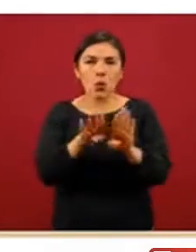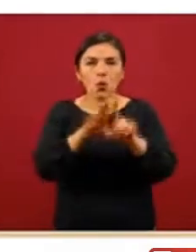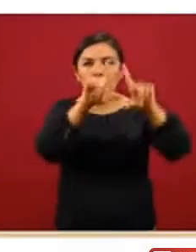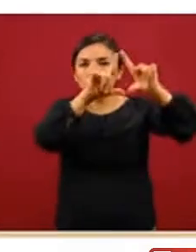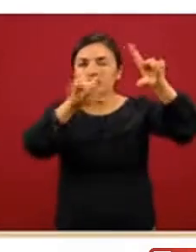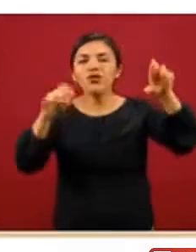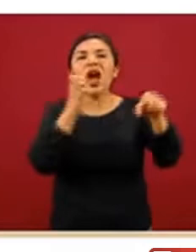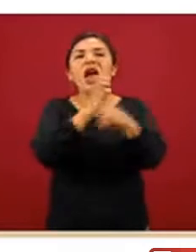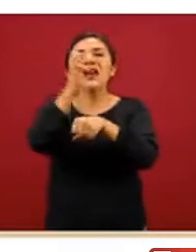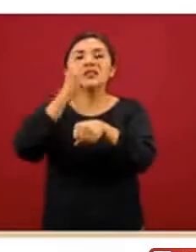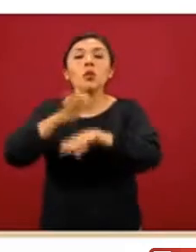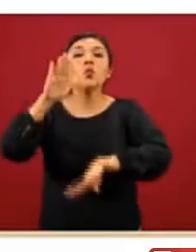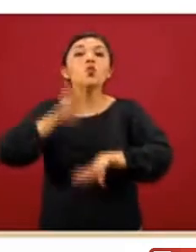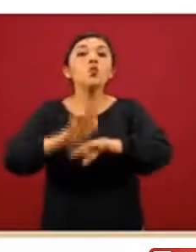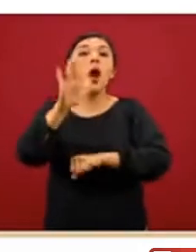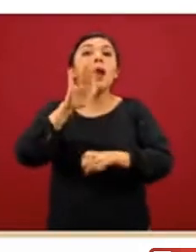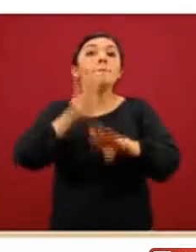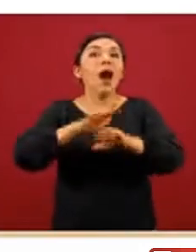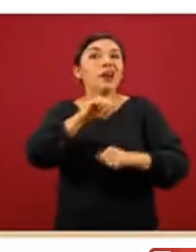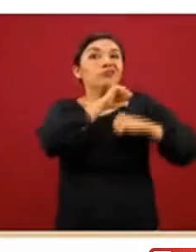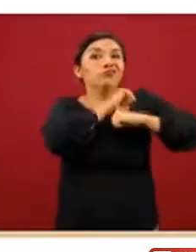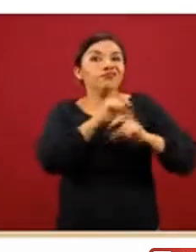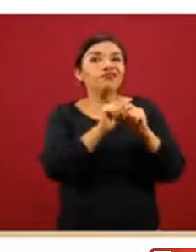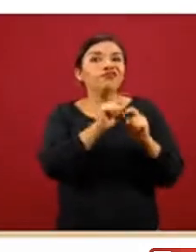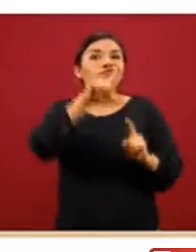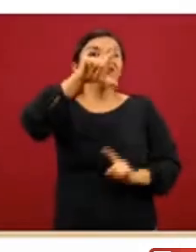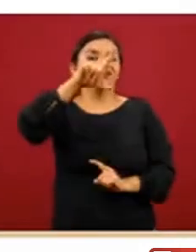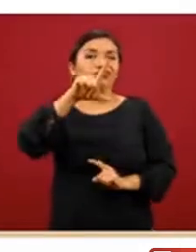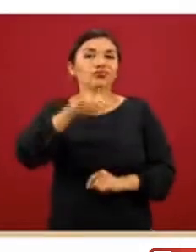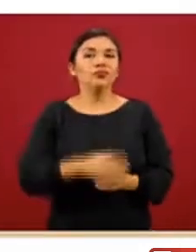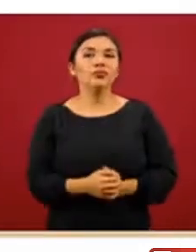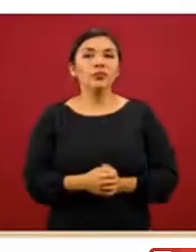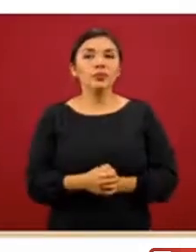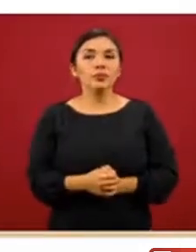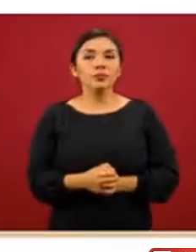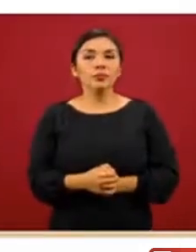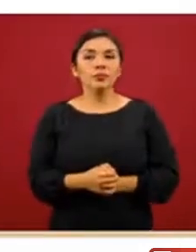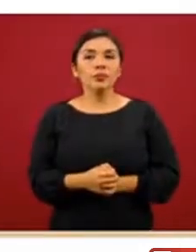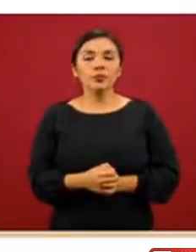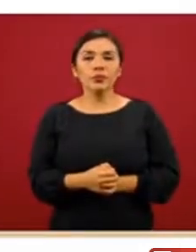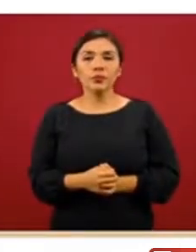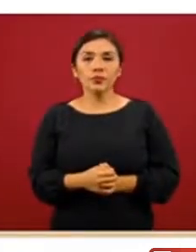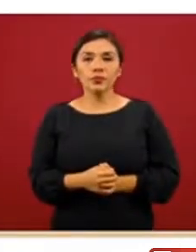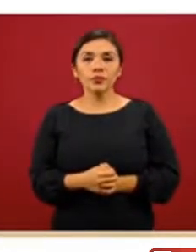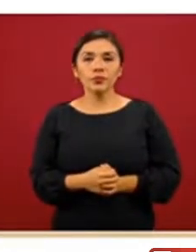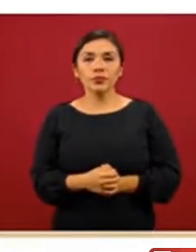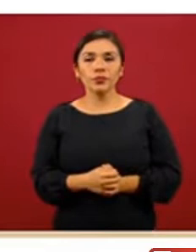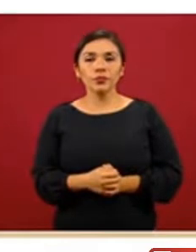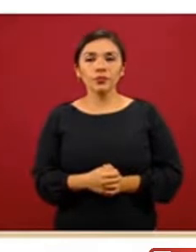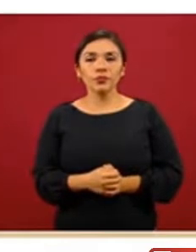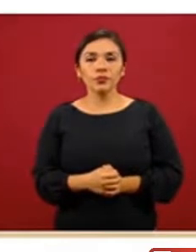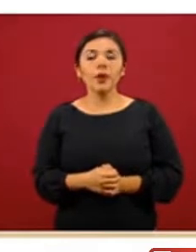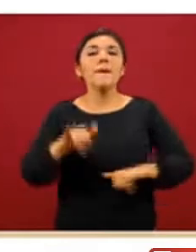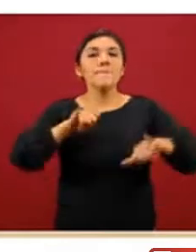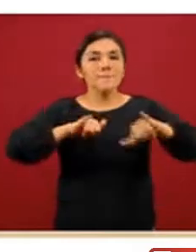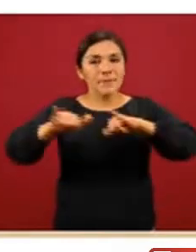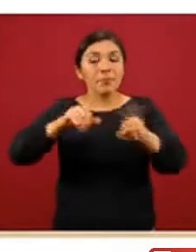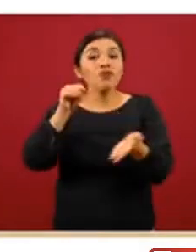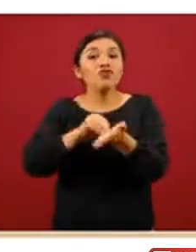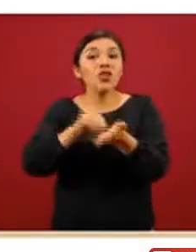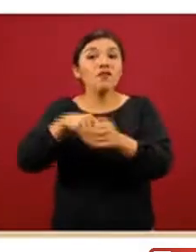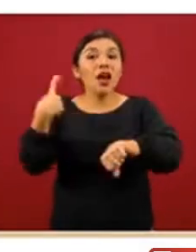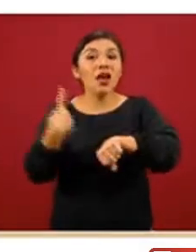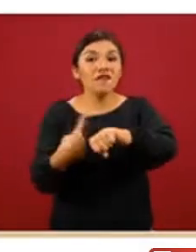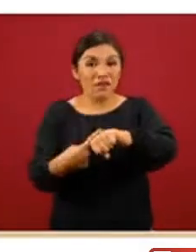entidades que tendrían la mayor carga acumulada hasta el momento. La siguiente diapositiva es ahora sí la epidemia activa,